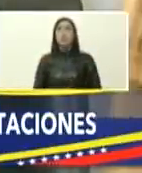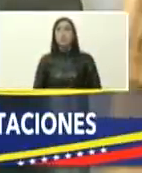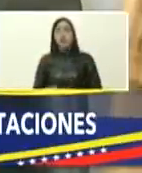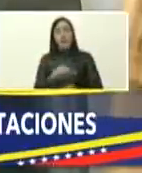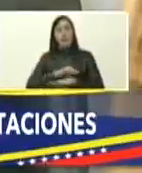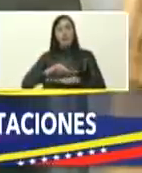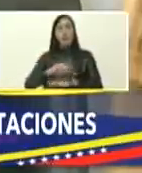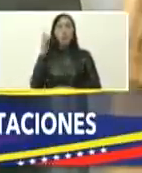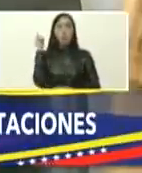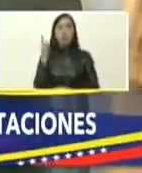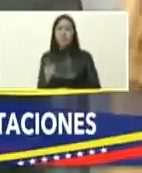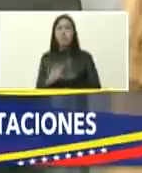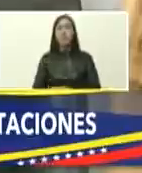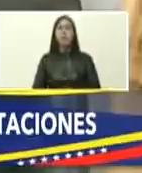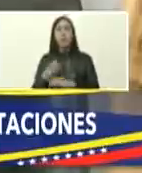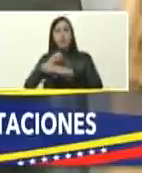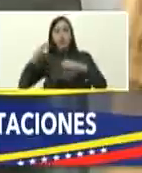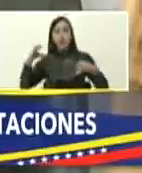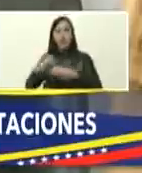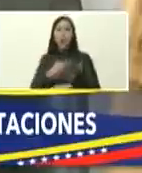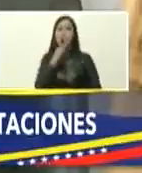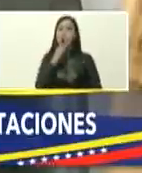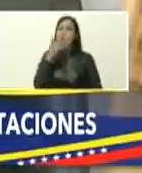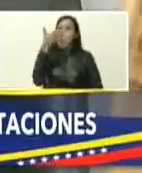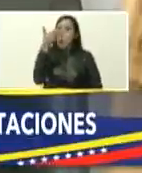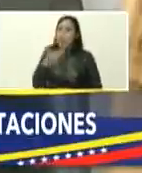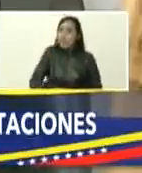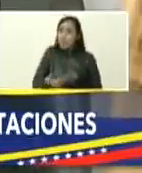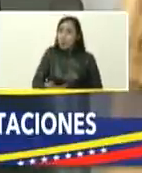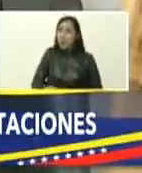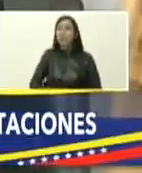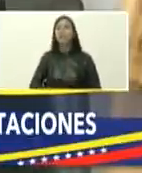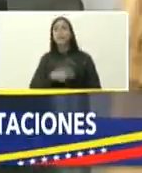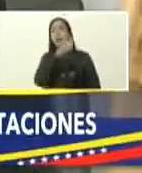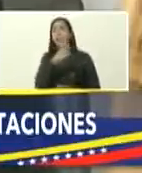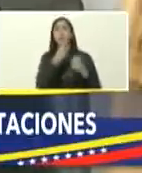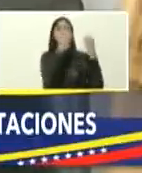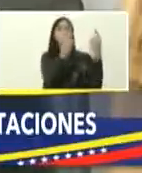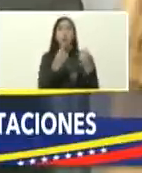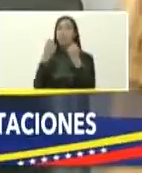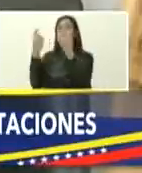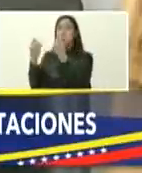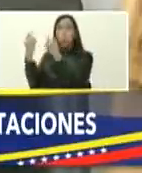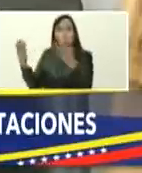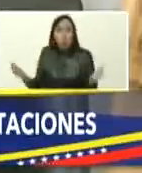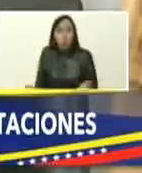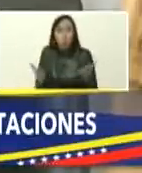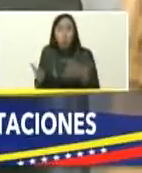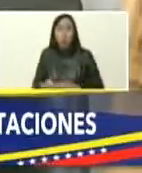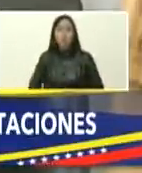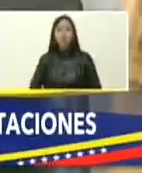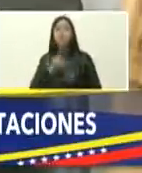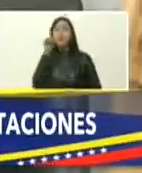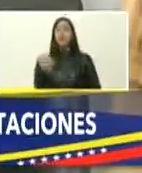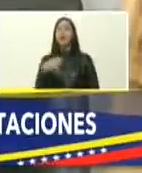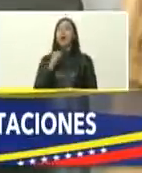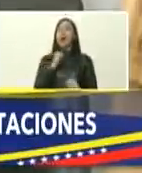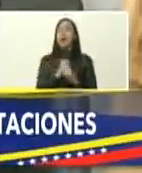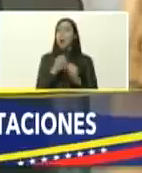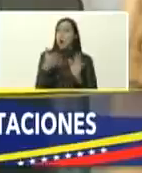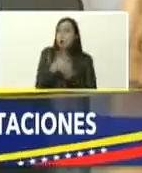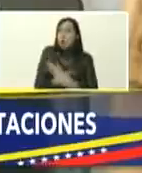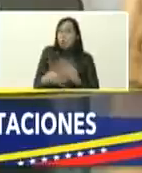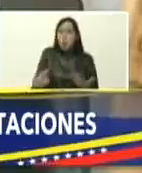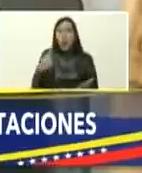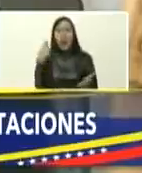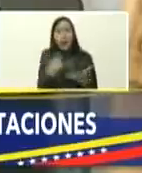Ministerio de Transporte. Esto es una muy buena noticia, yo lo sé, para los exportadores, y sé que también estamos trabajando con las tasas